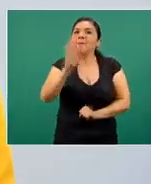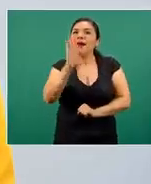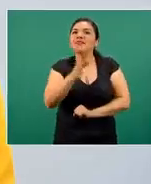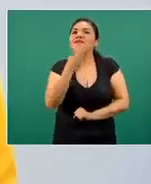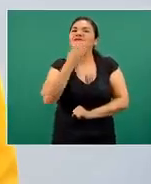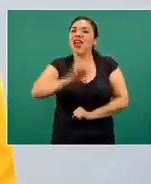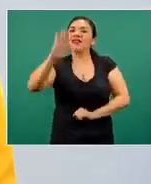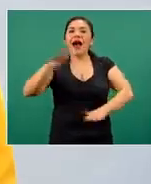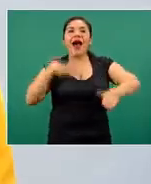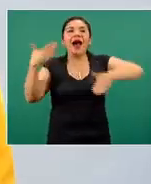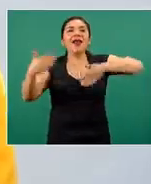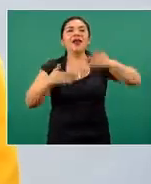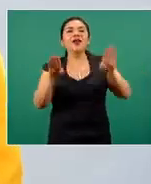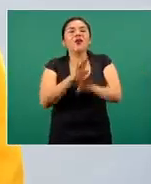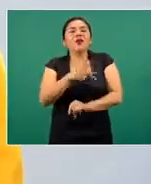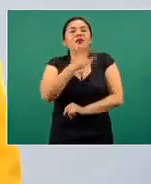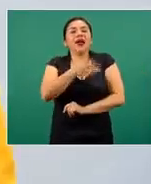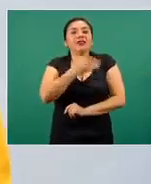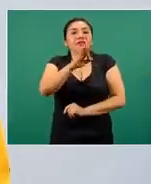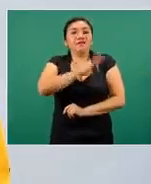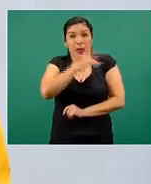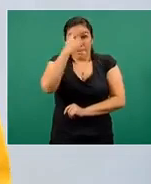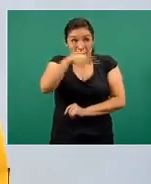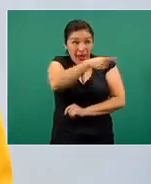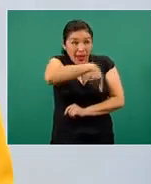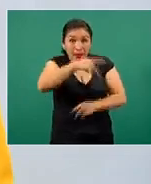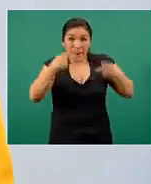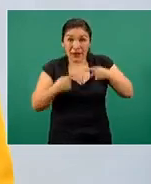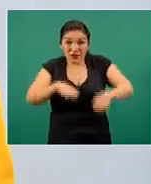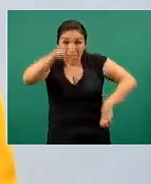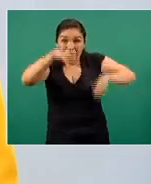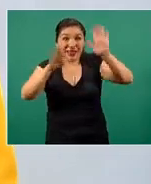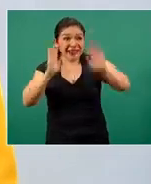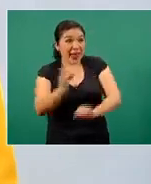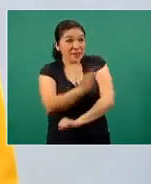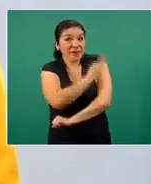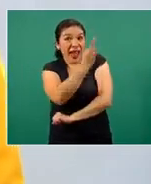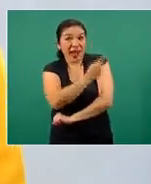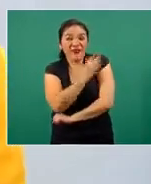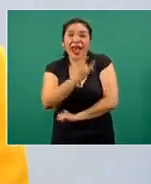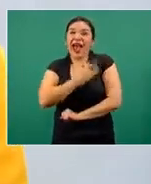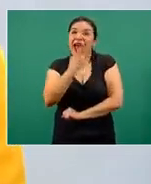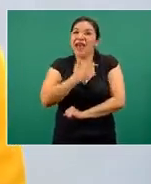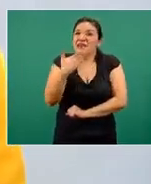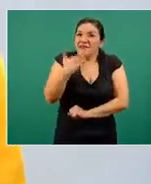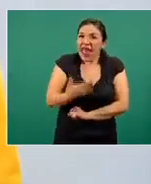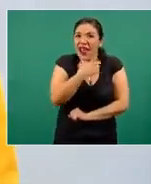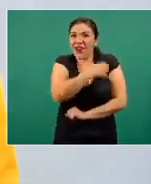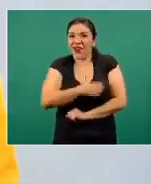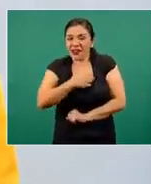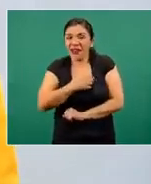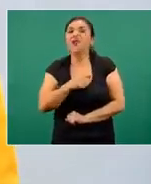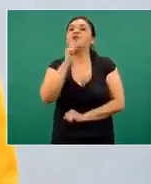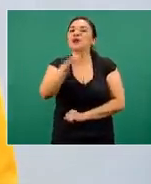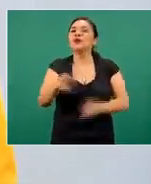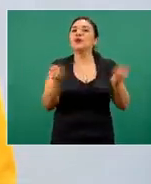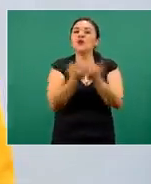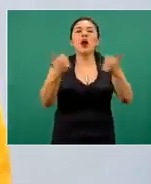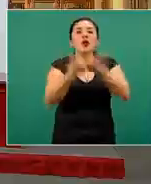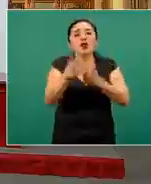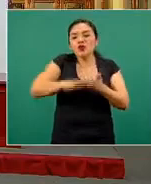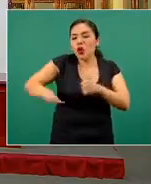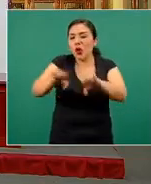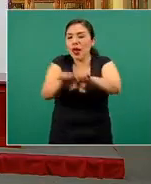una alegría, en una esperanza, no solo para los adultos mayores que reciben sus dosis de vacuna, sino todo el personal